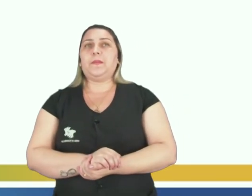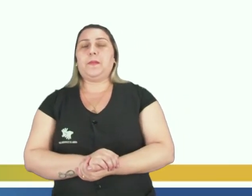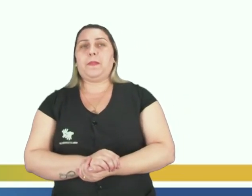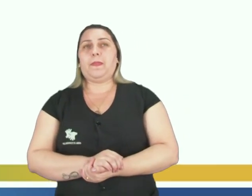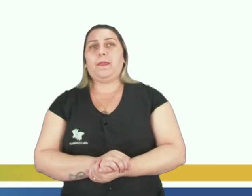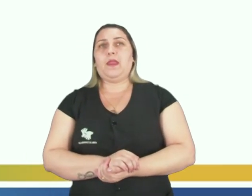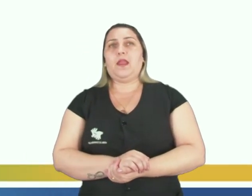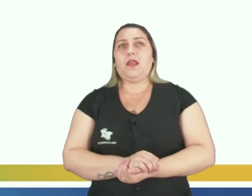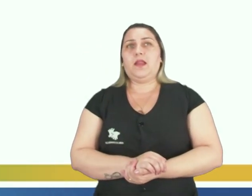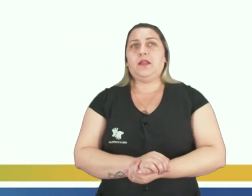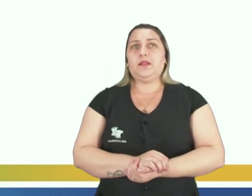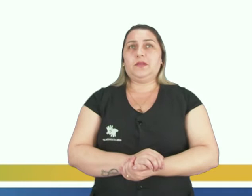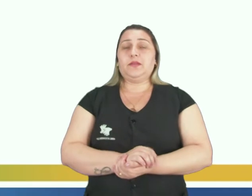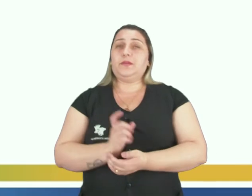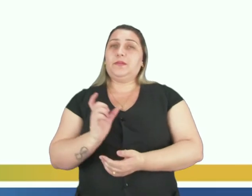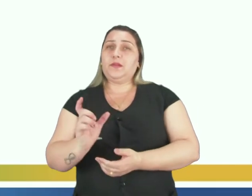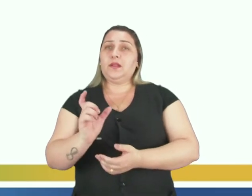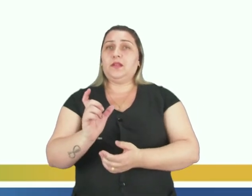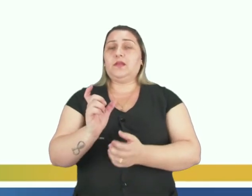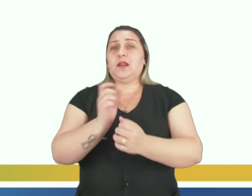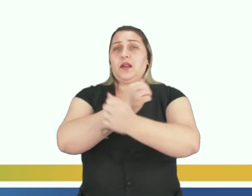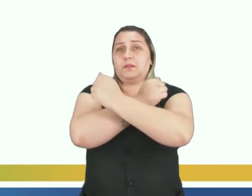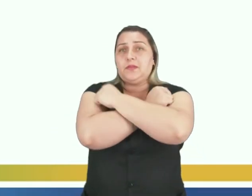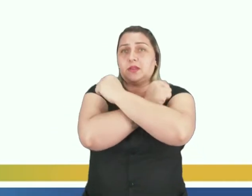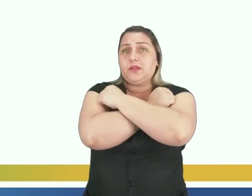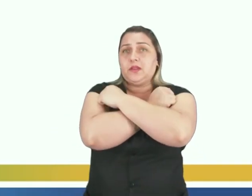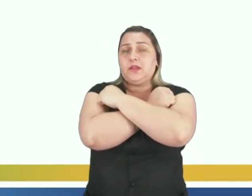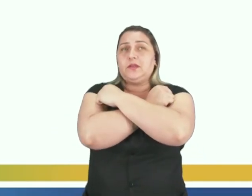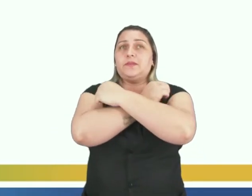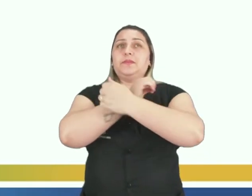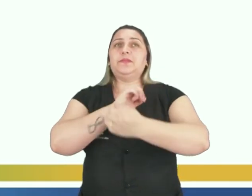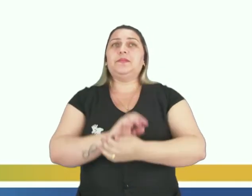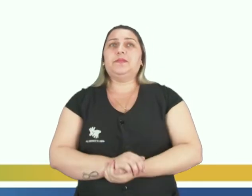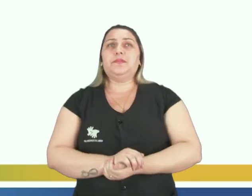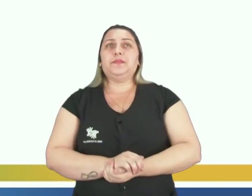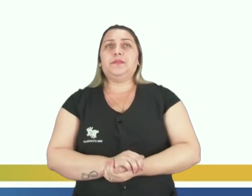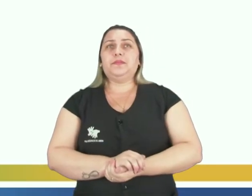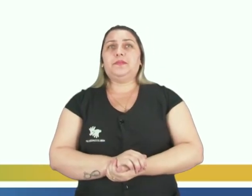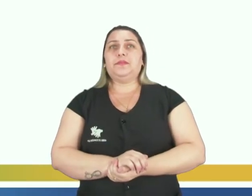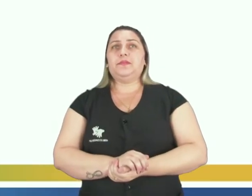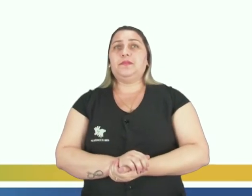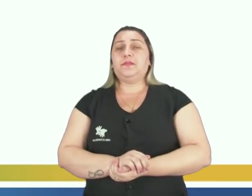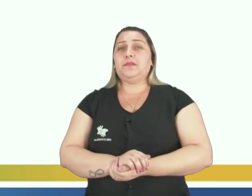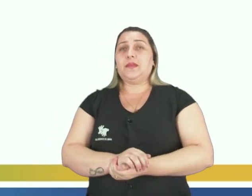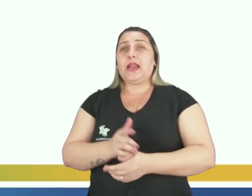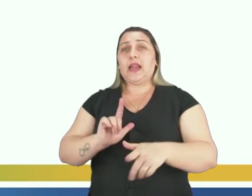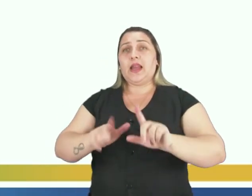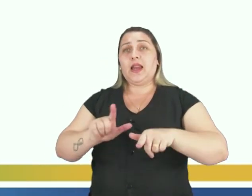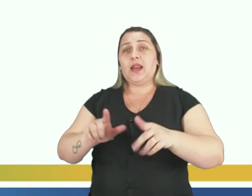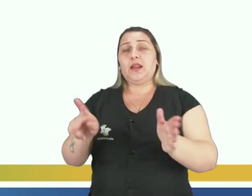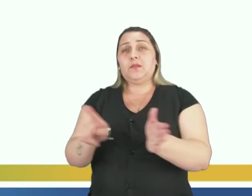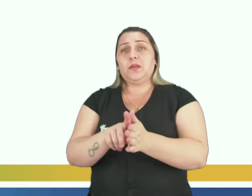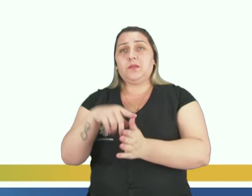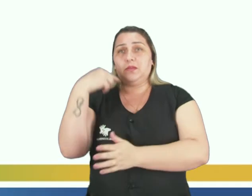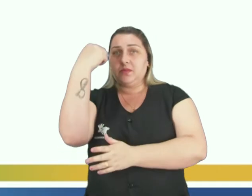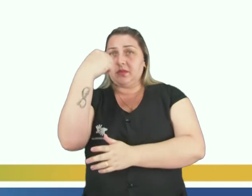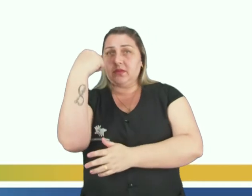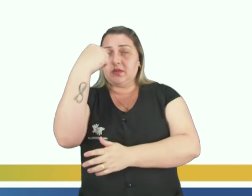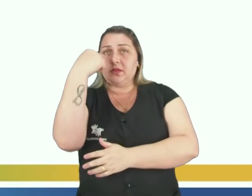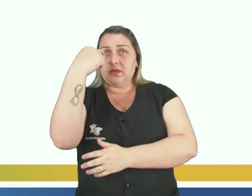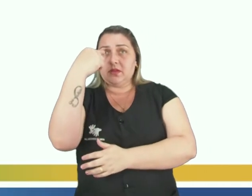palabra abrazar, ¿sí? Yo pronuncio abrazar con sonido de S, ¿sí? Para el cesseo con S. Y yo puedo